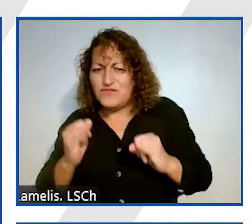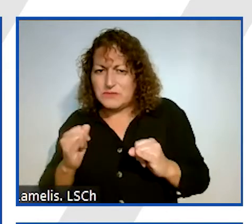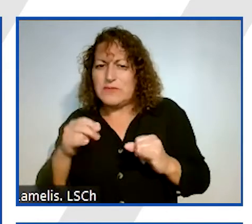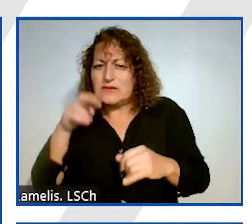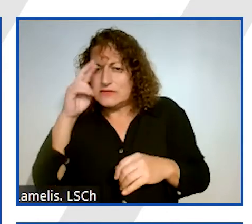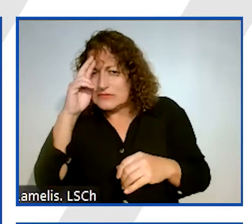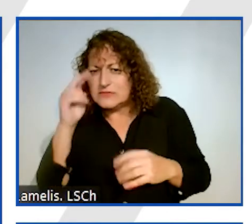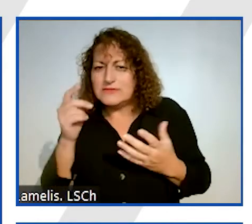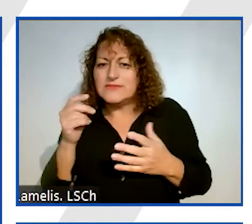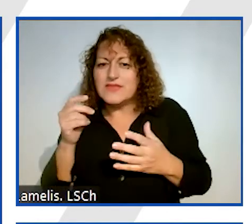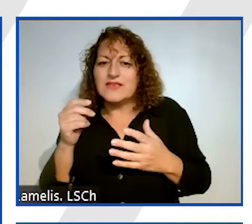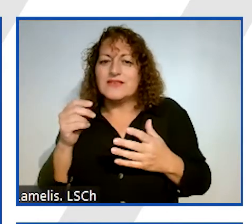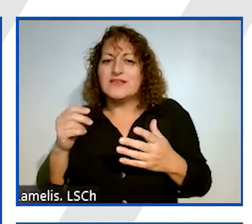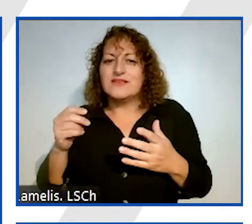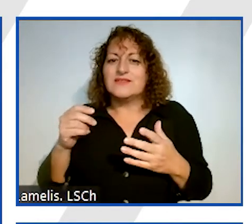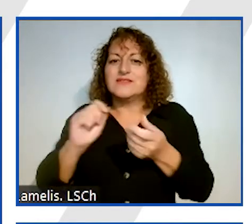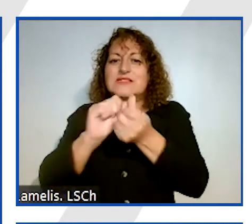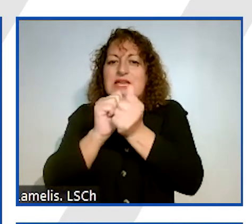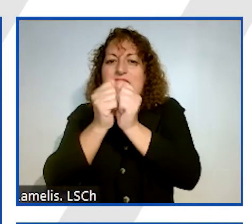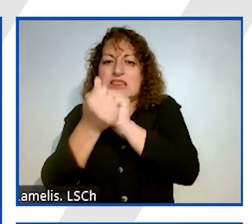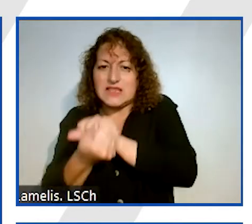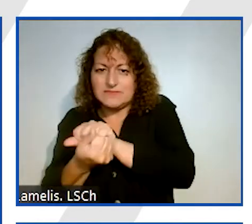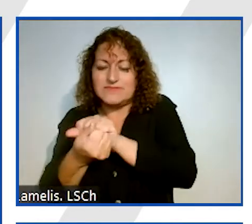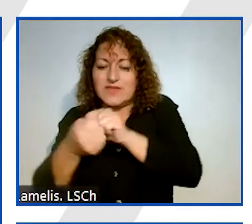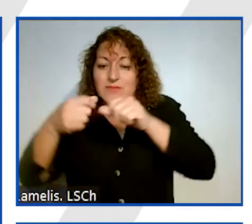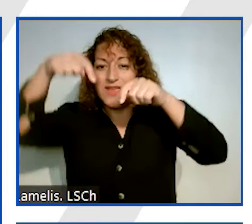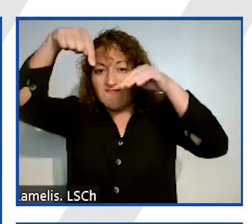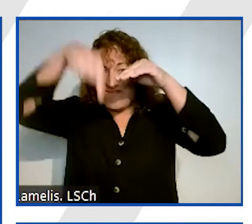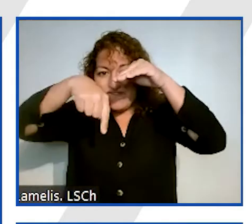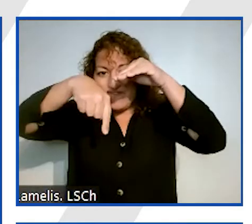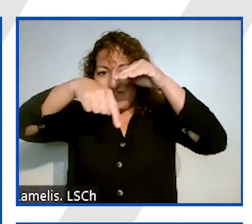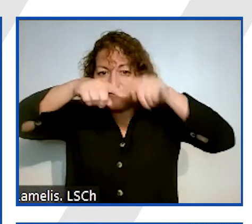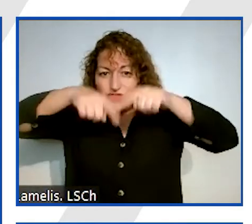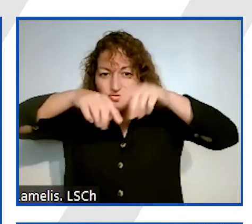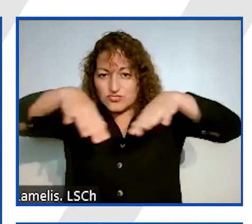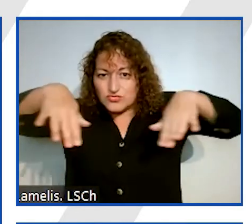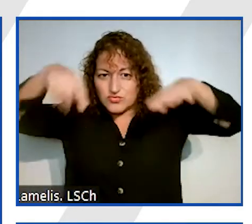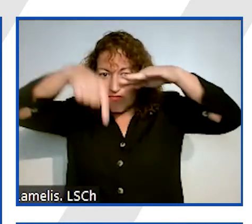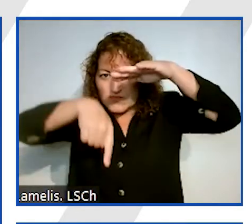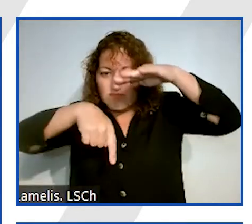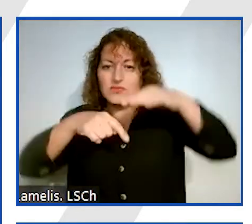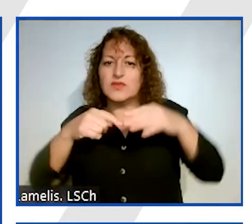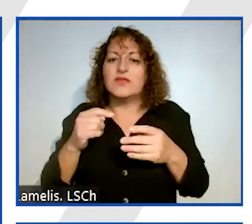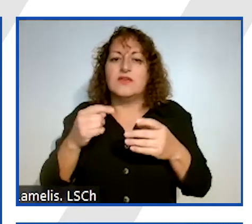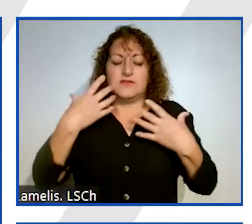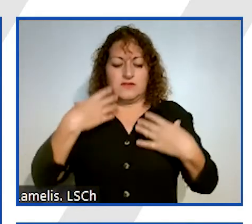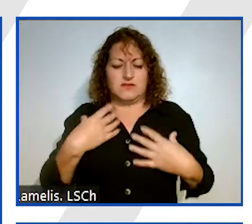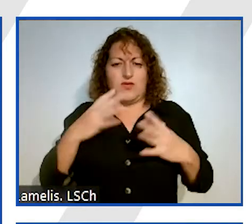tienen las rayas, esta adaptación que tienen para vivir en el fondo, que básicamente comprimen todo su cuerpo.